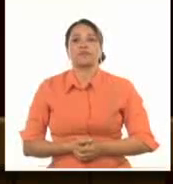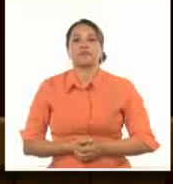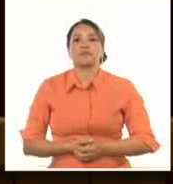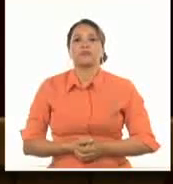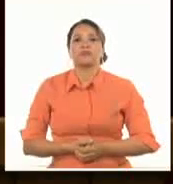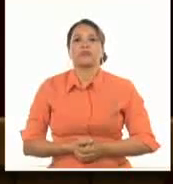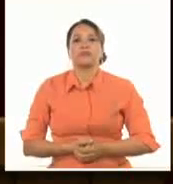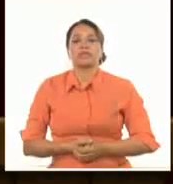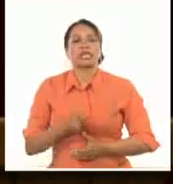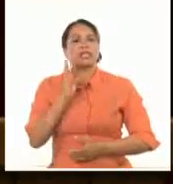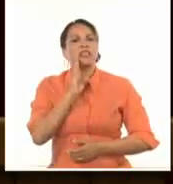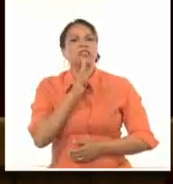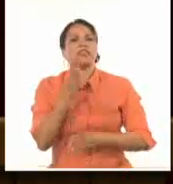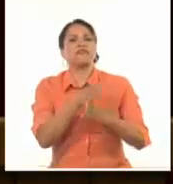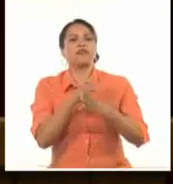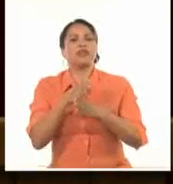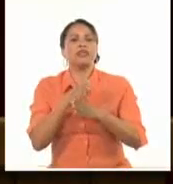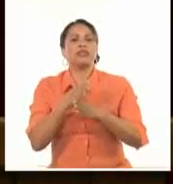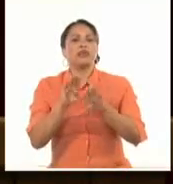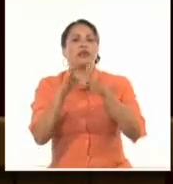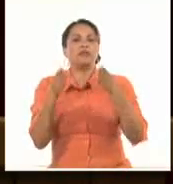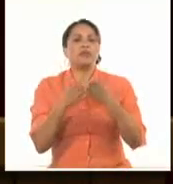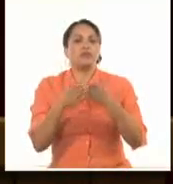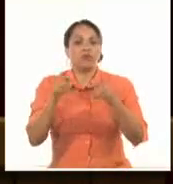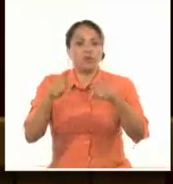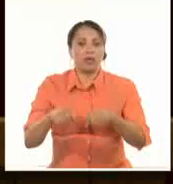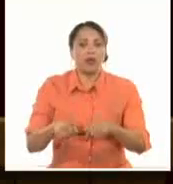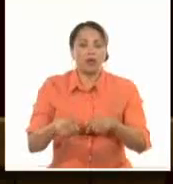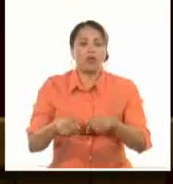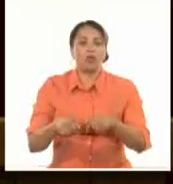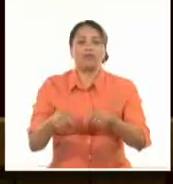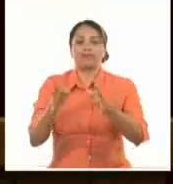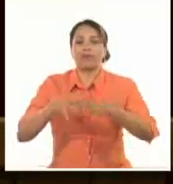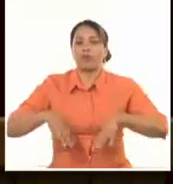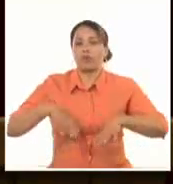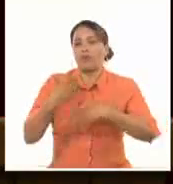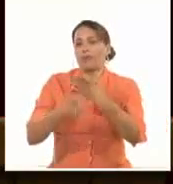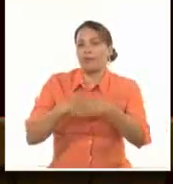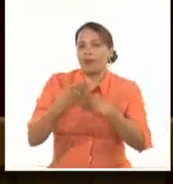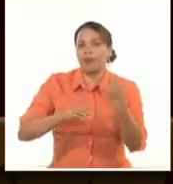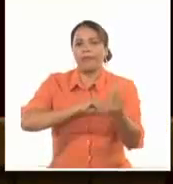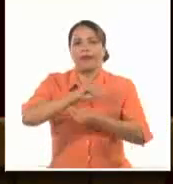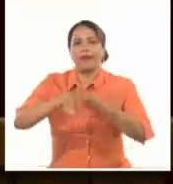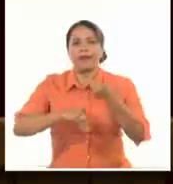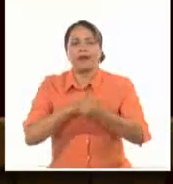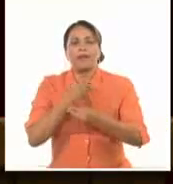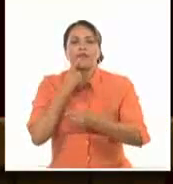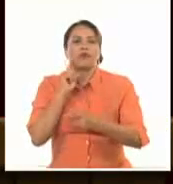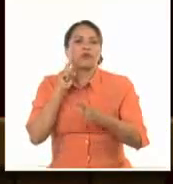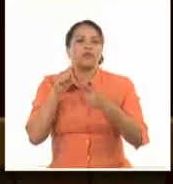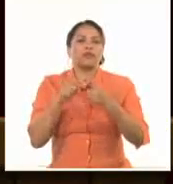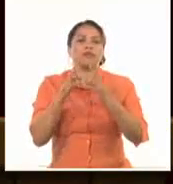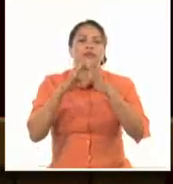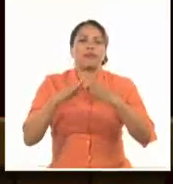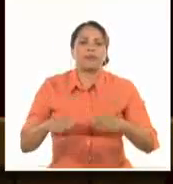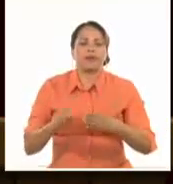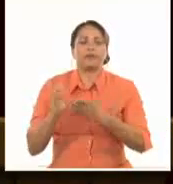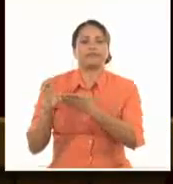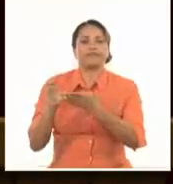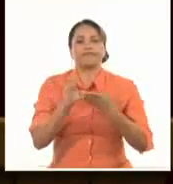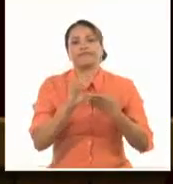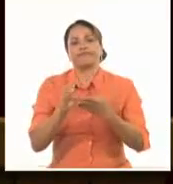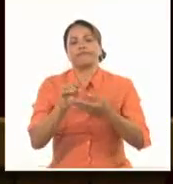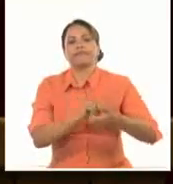mundo actual, plagado de incertidumbre y urgido de cambios a favor de la paz, la cooperación y la